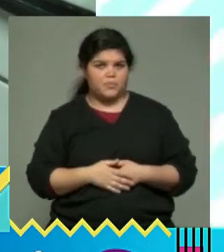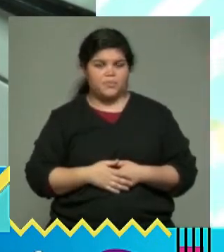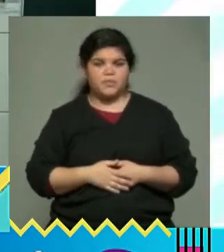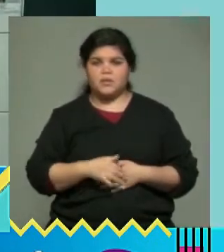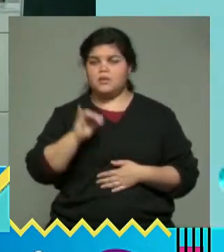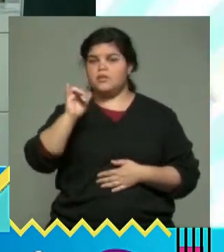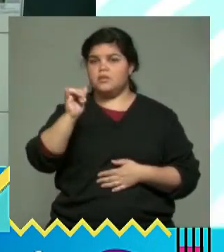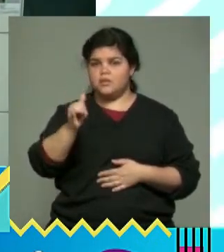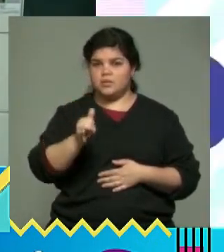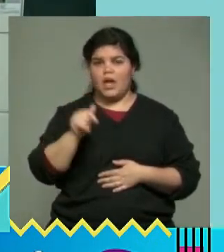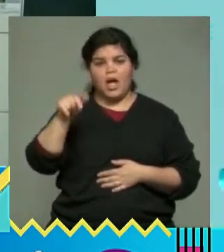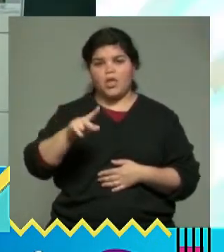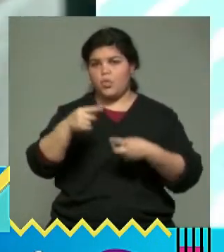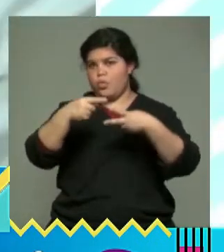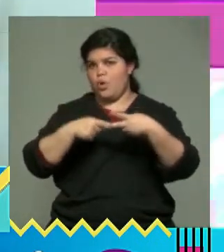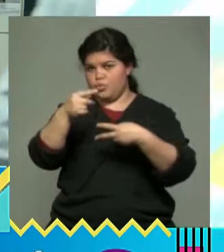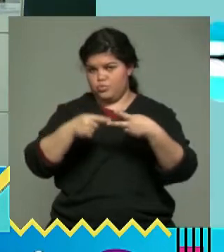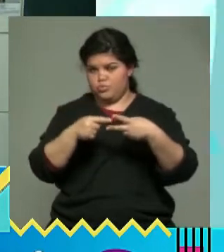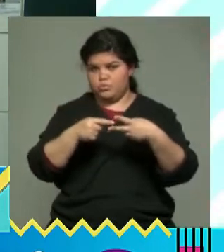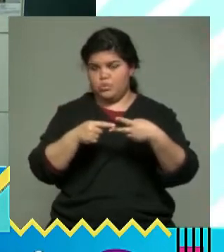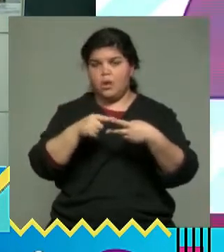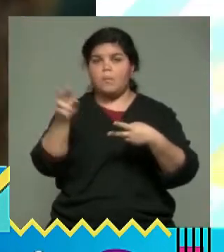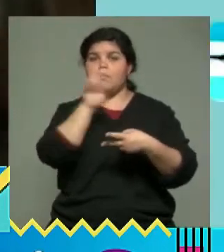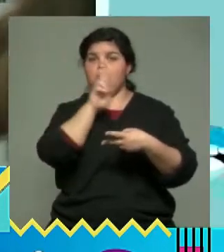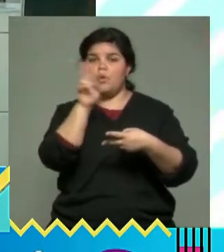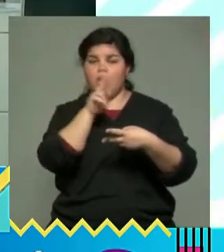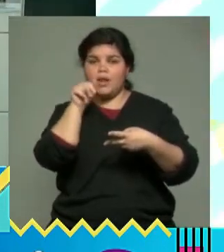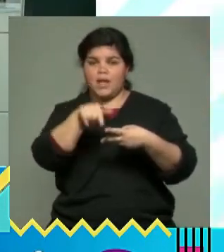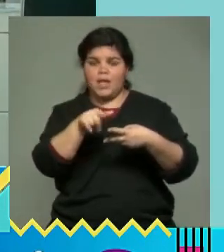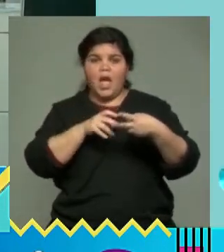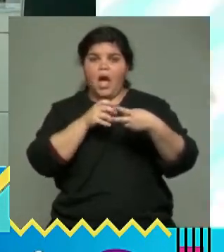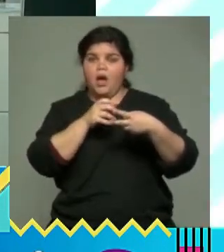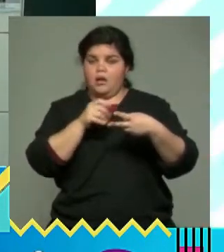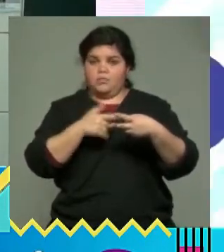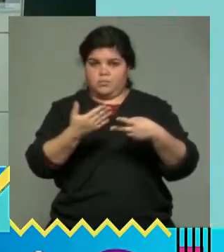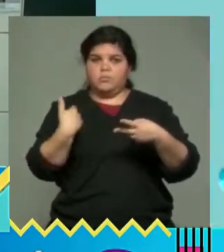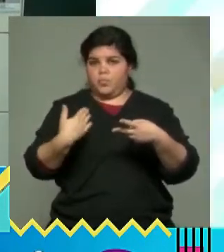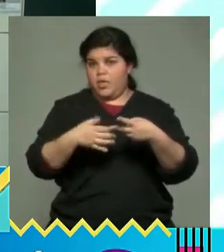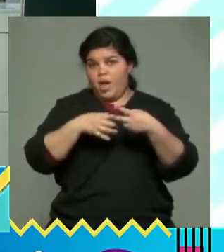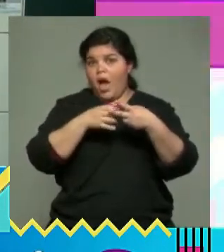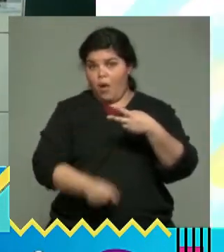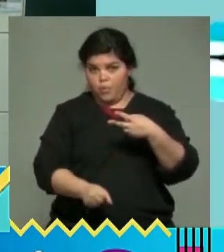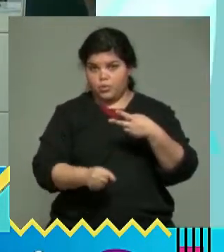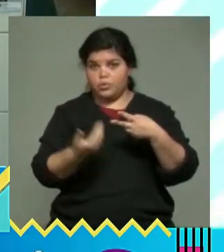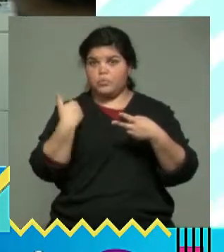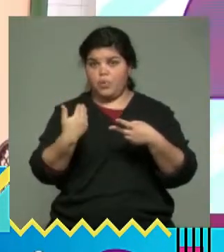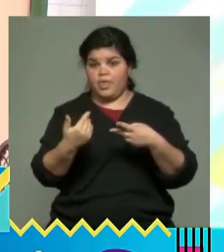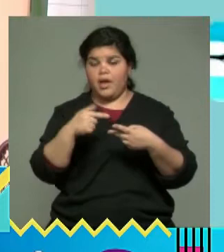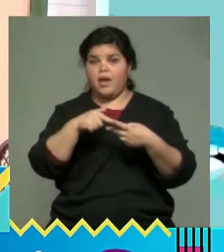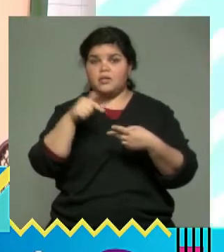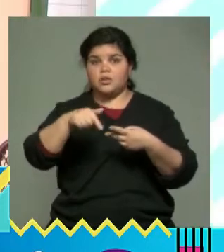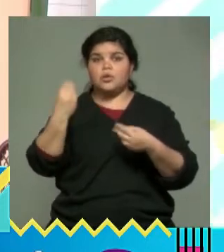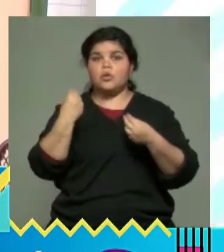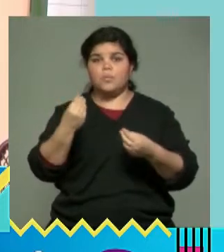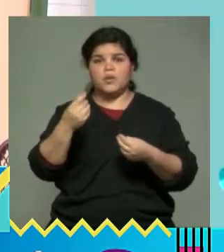Claro, ahí hay dos cosas. Una, la mujer para poder realizarse, ¿no es cierto?, un aborto, realiza un proceso que en